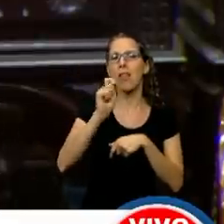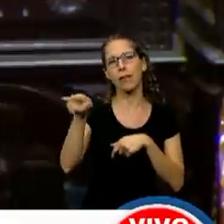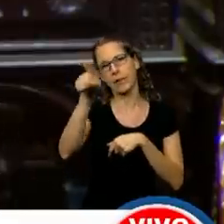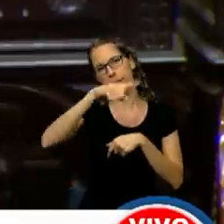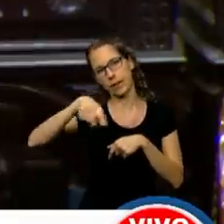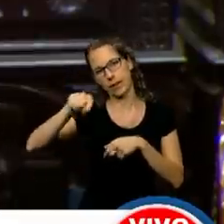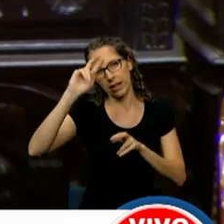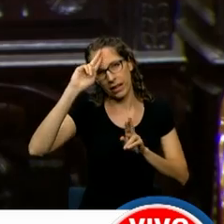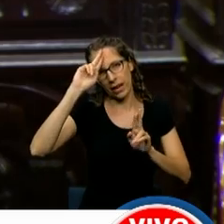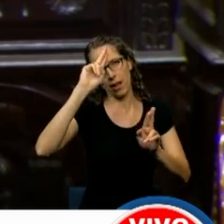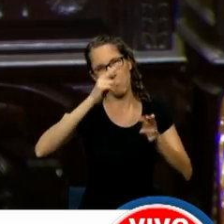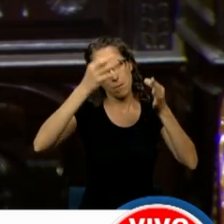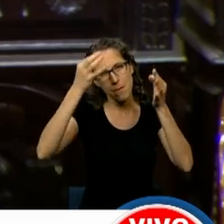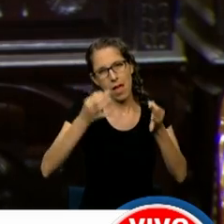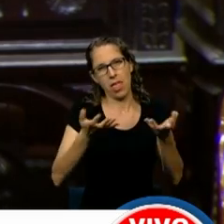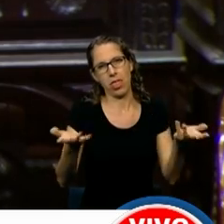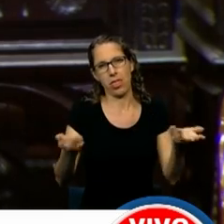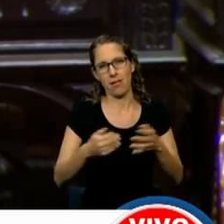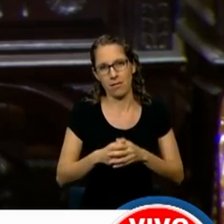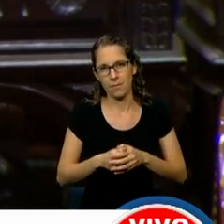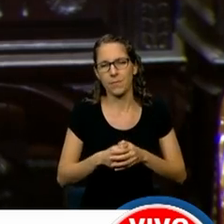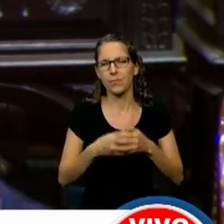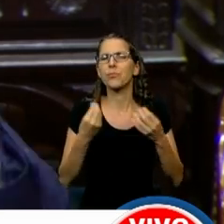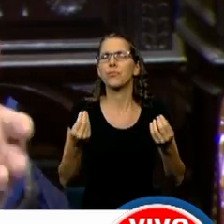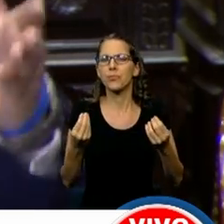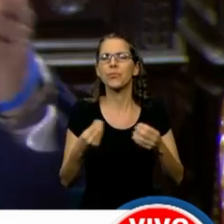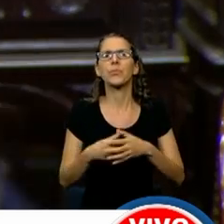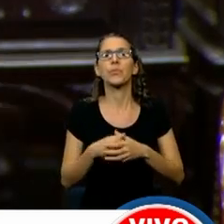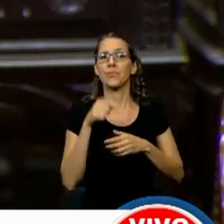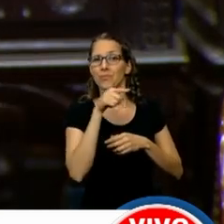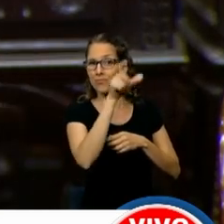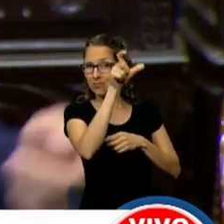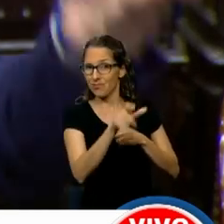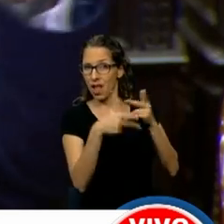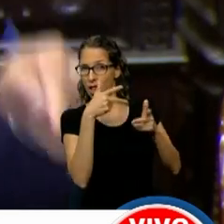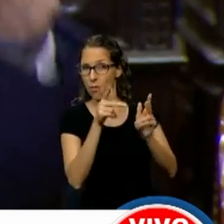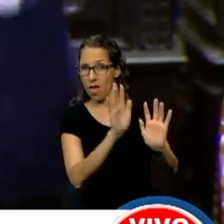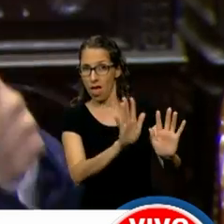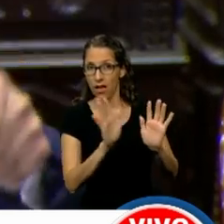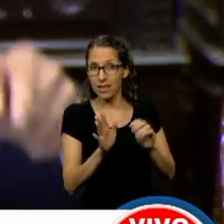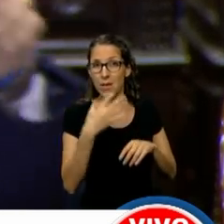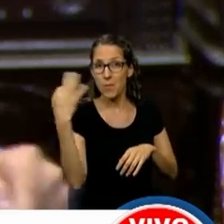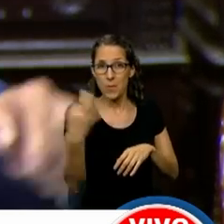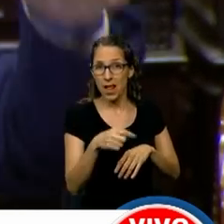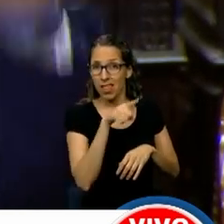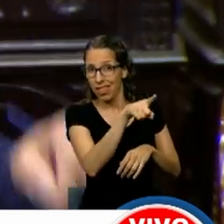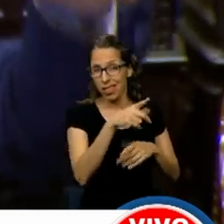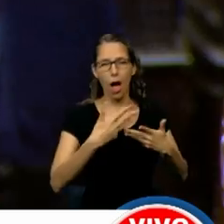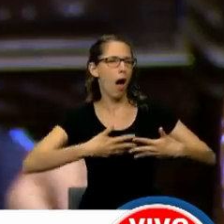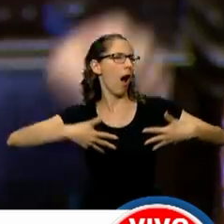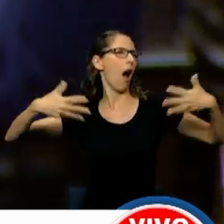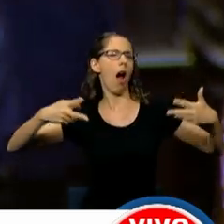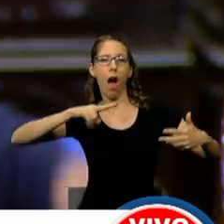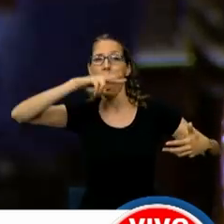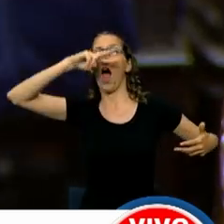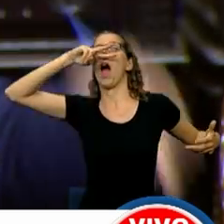el respeto a los halcones porque en verdad es algo no es un triste dolor loro que lo único